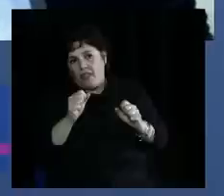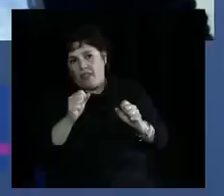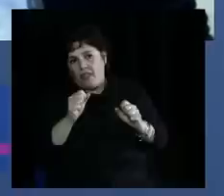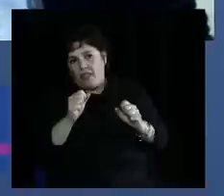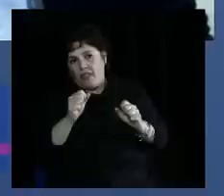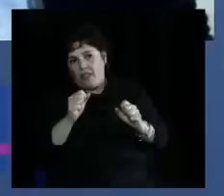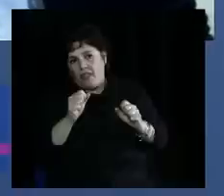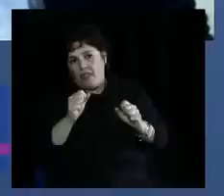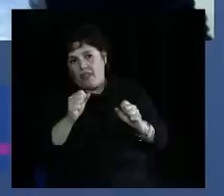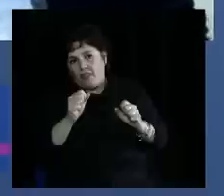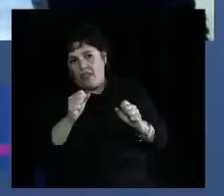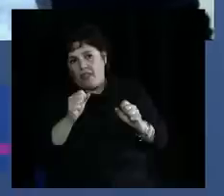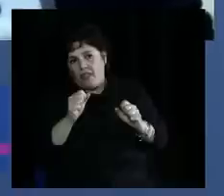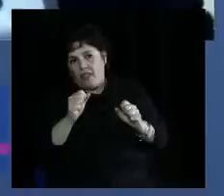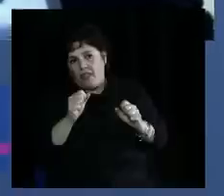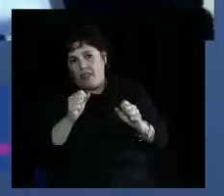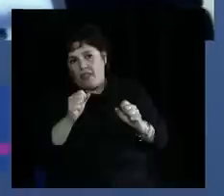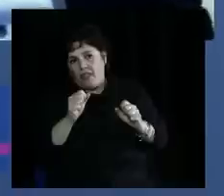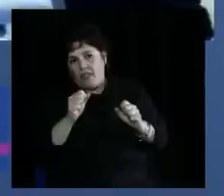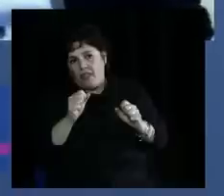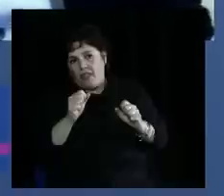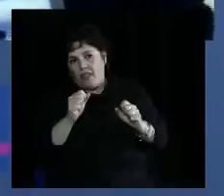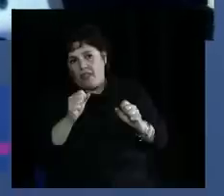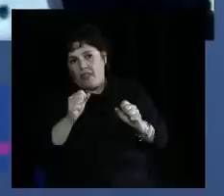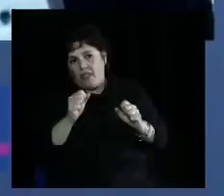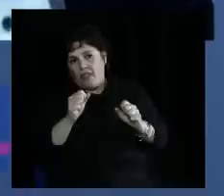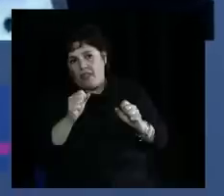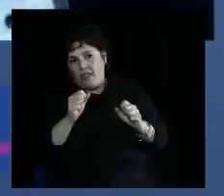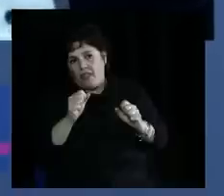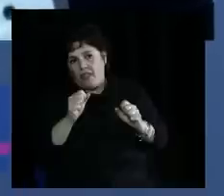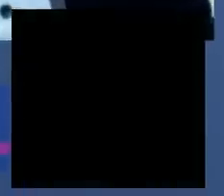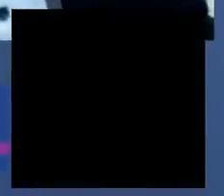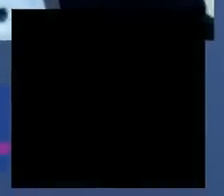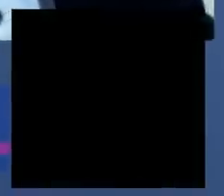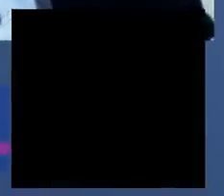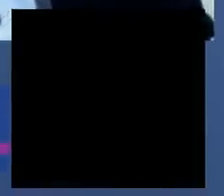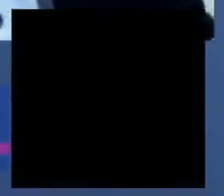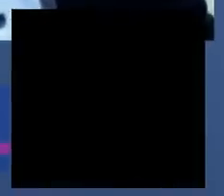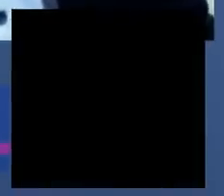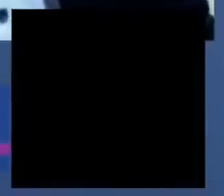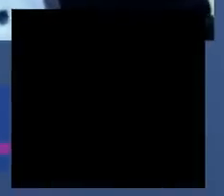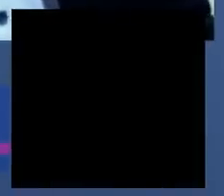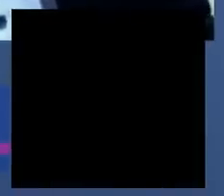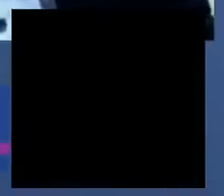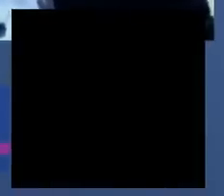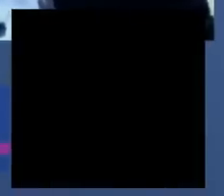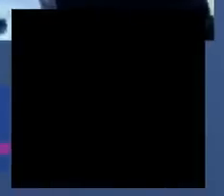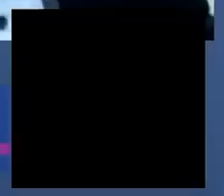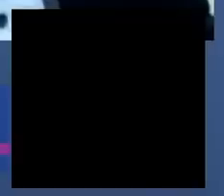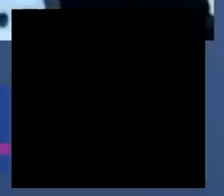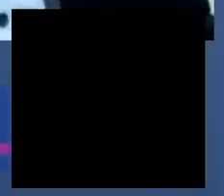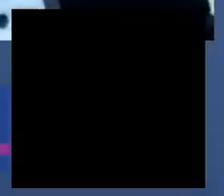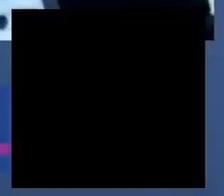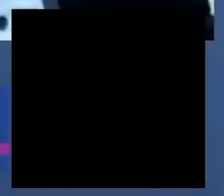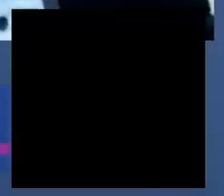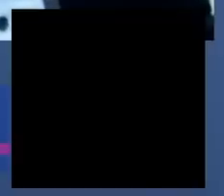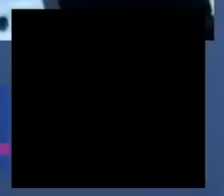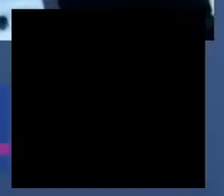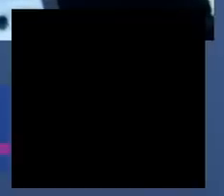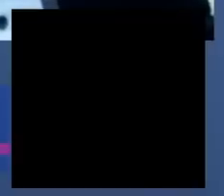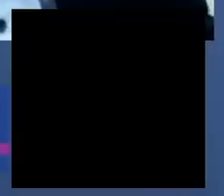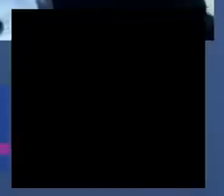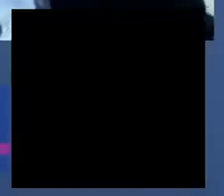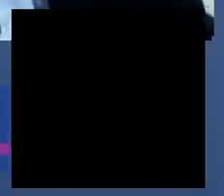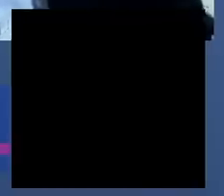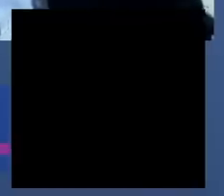si hay voluntad. Si por supuesto el gobierno se empeña en seguir utilizando la violencia,